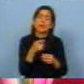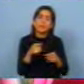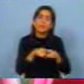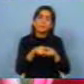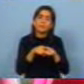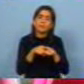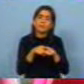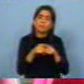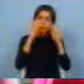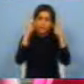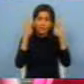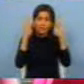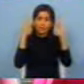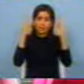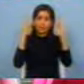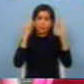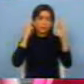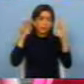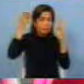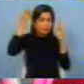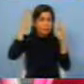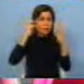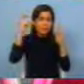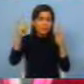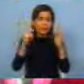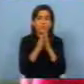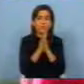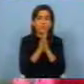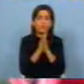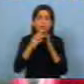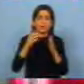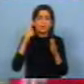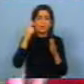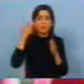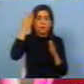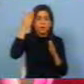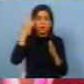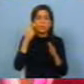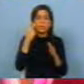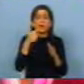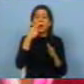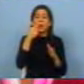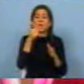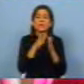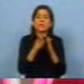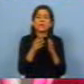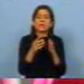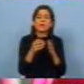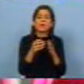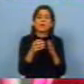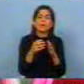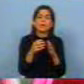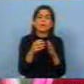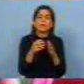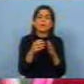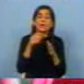recién pasás el fragmento... me suben el retorno, tiene, chicos. Un poquito, ¿me escuchás? Sí, vos hablame, suben el retorno un poquito acá. Sí, decime, Rob. Dale, digo que esto venía de